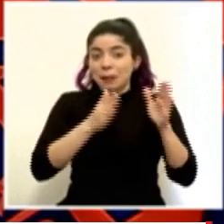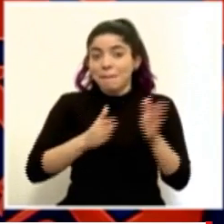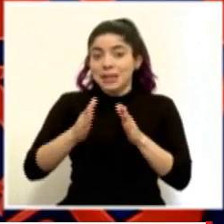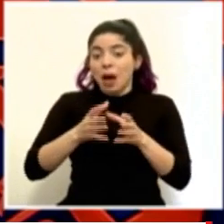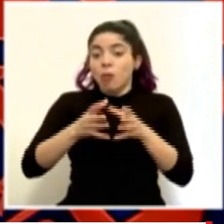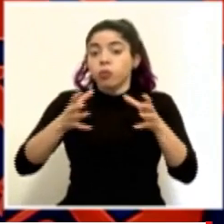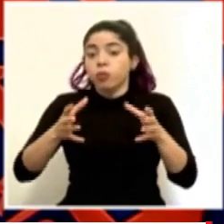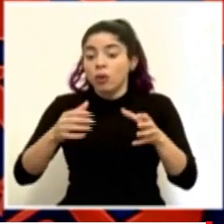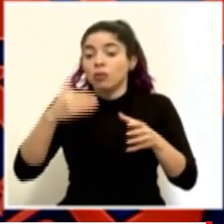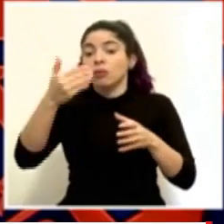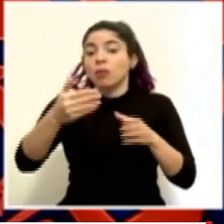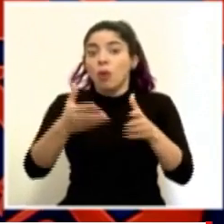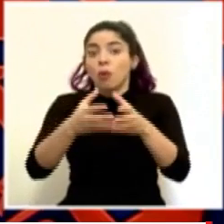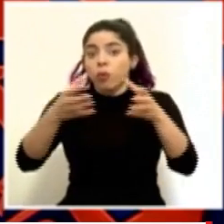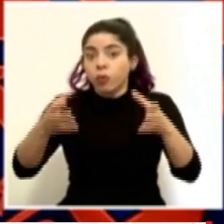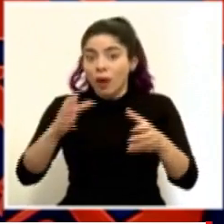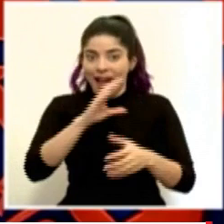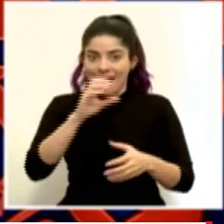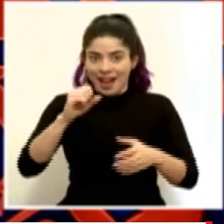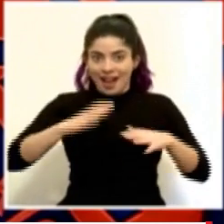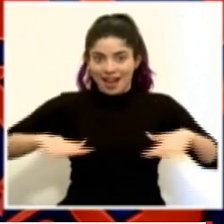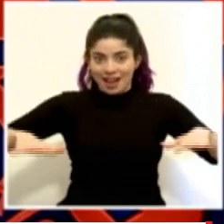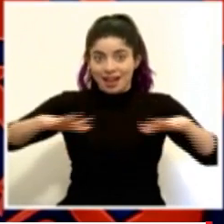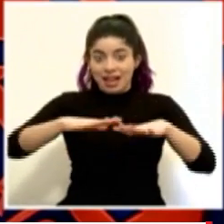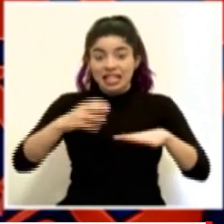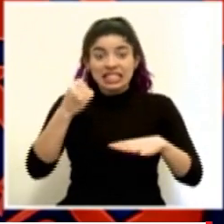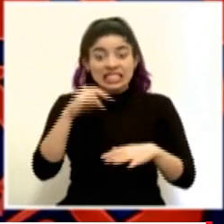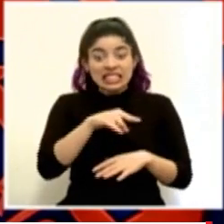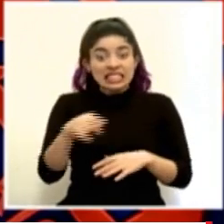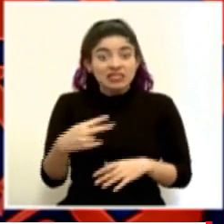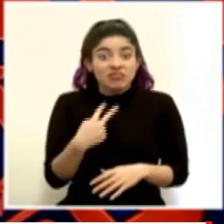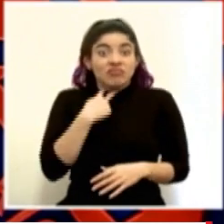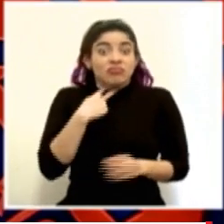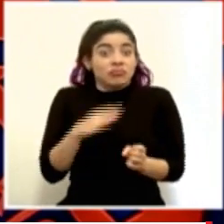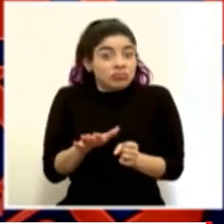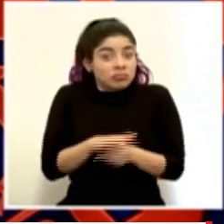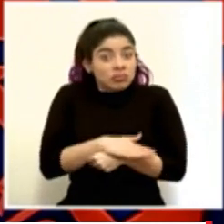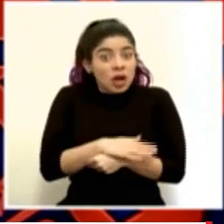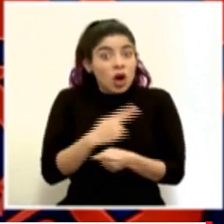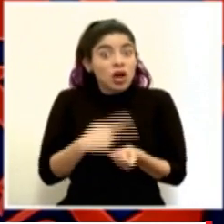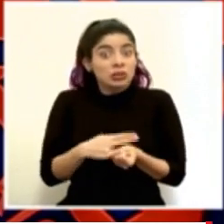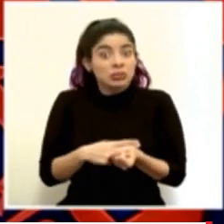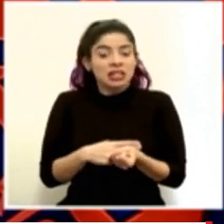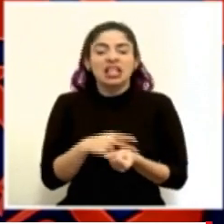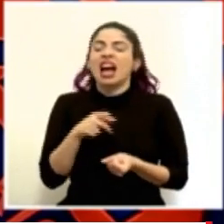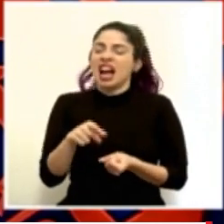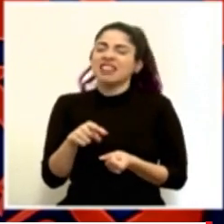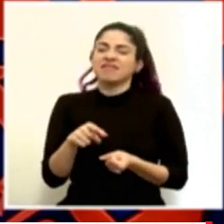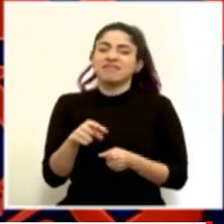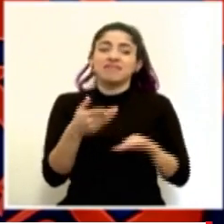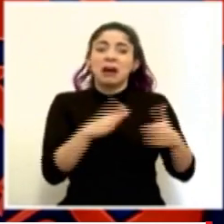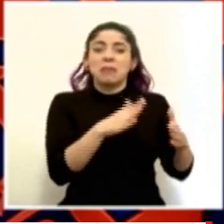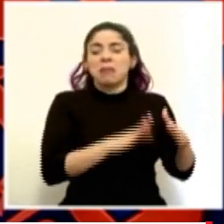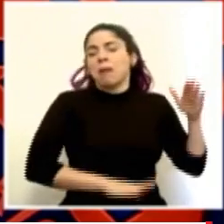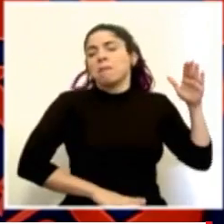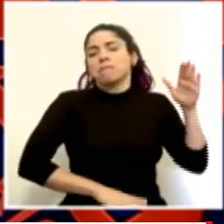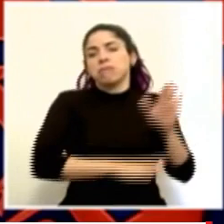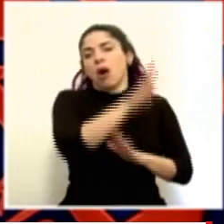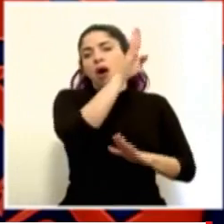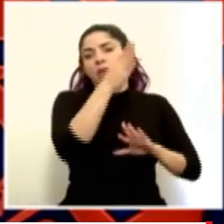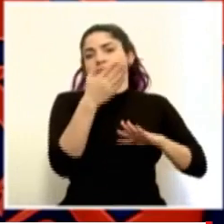de capacidad ampliada en la caja, y una vez saturada la capacidad hospitalaria, ahí es donde sí se disparan los